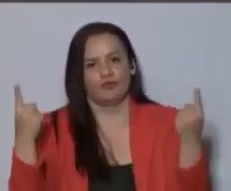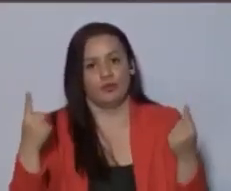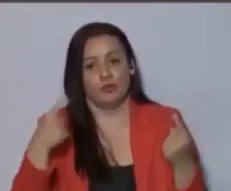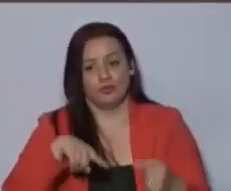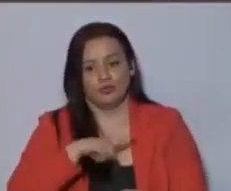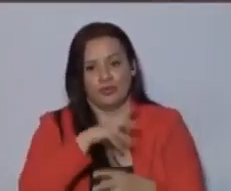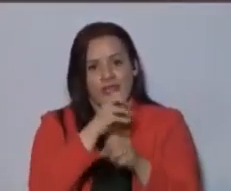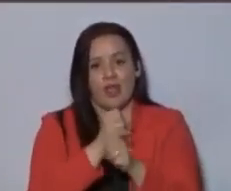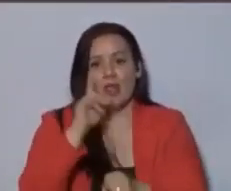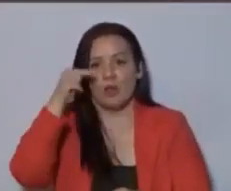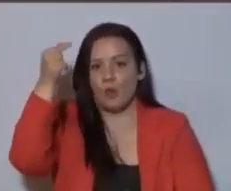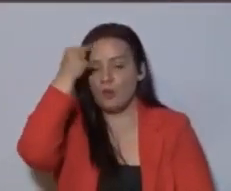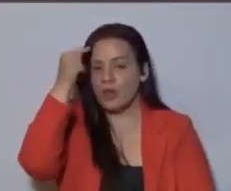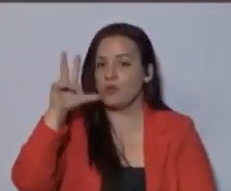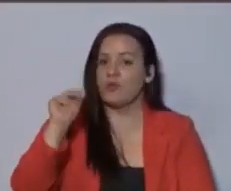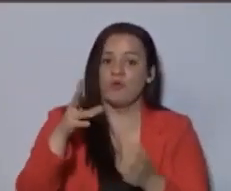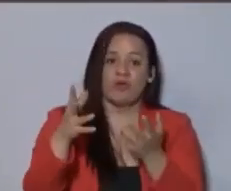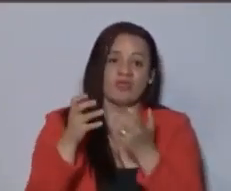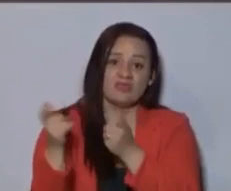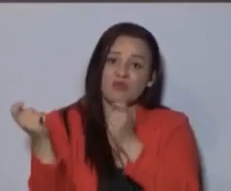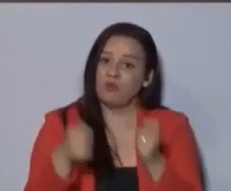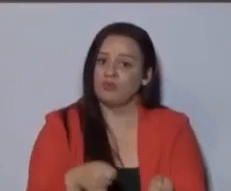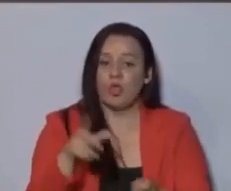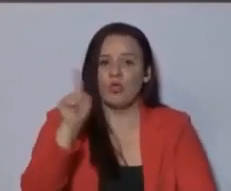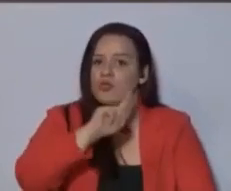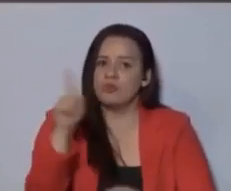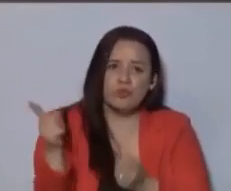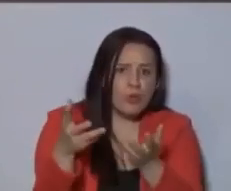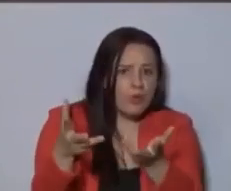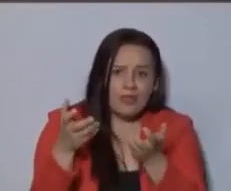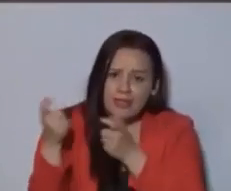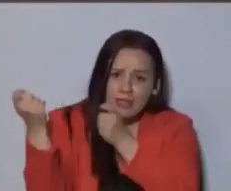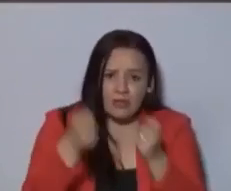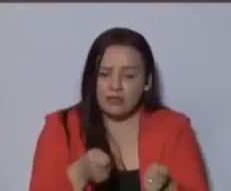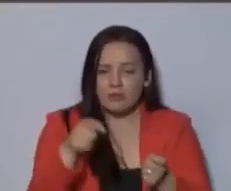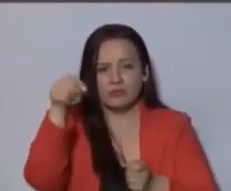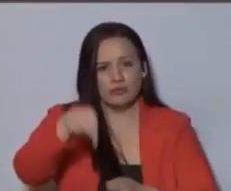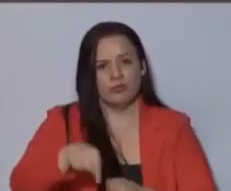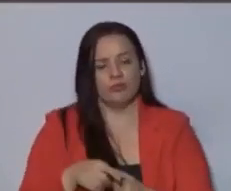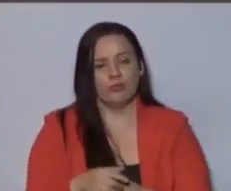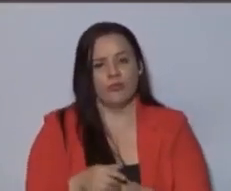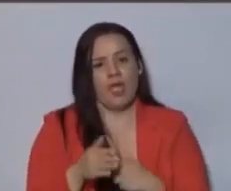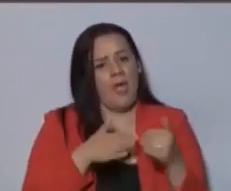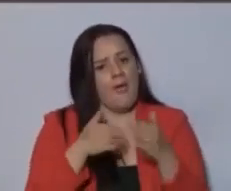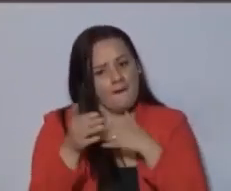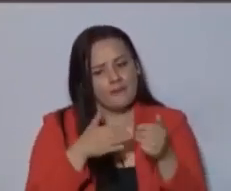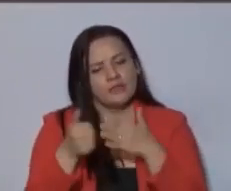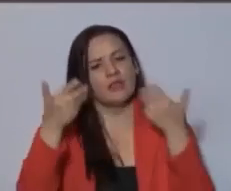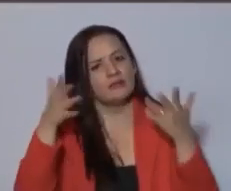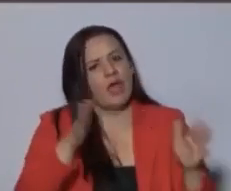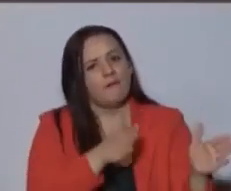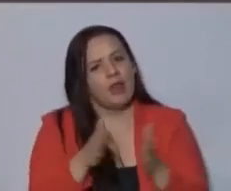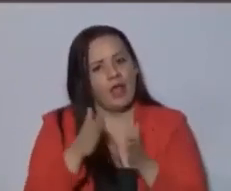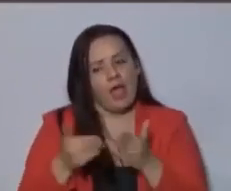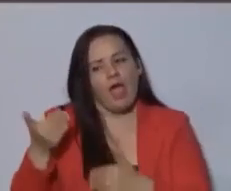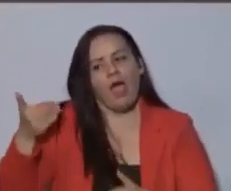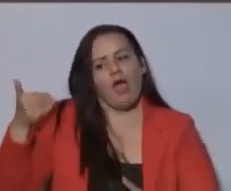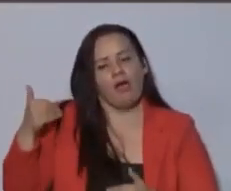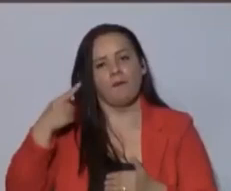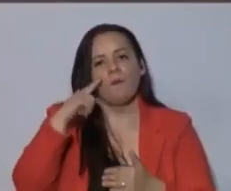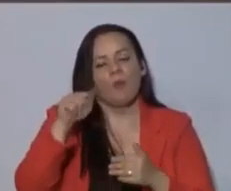Poder Ejecutivo no le dio la gana convocar. Así hay que decirlo, no le dio la gana convocarlos, a pesar de que fueron planteados oportunamente por la